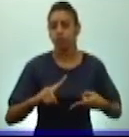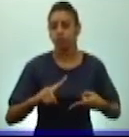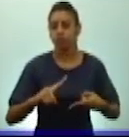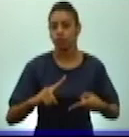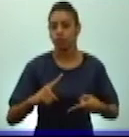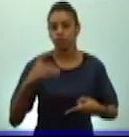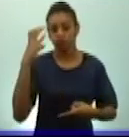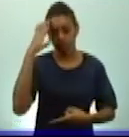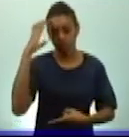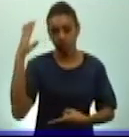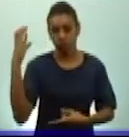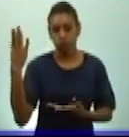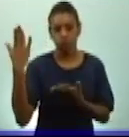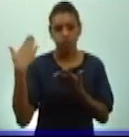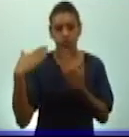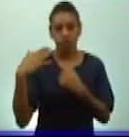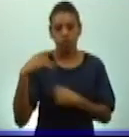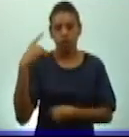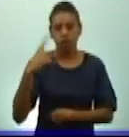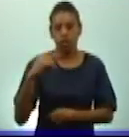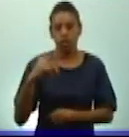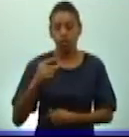nativa y del imperialismo yanqui.